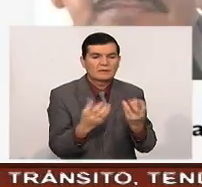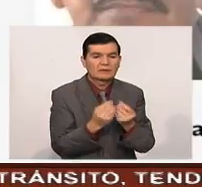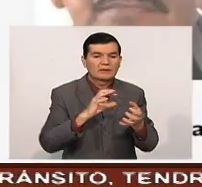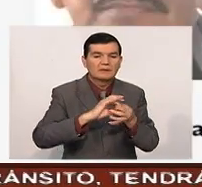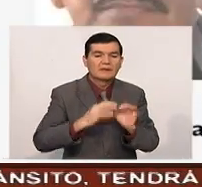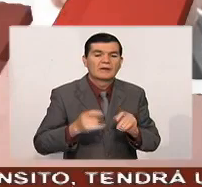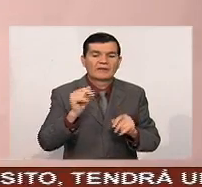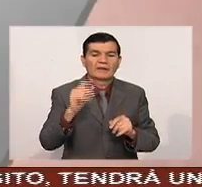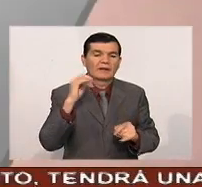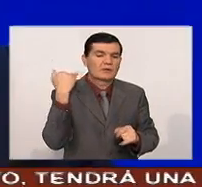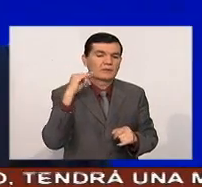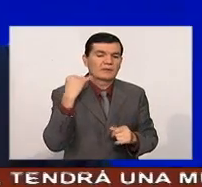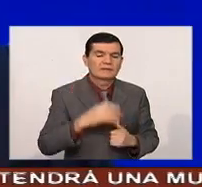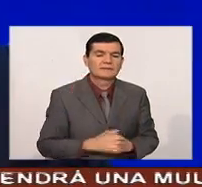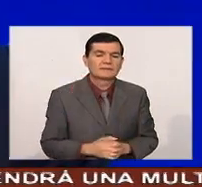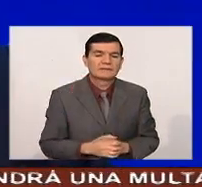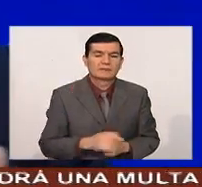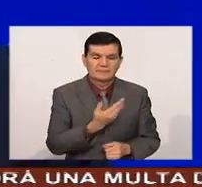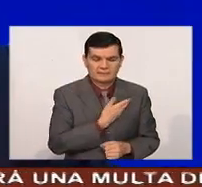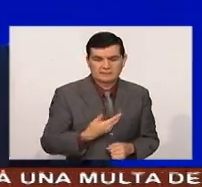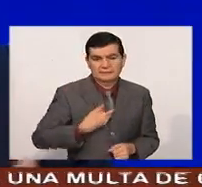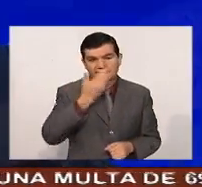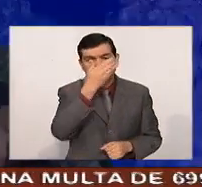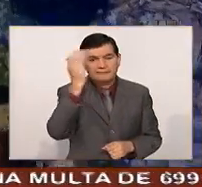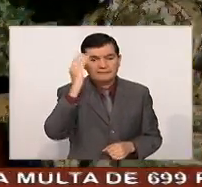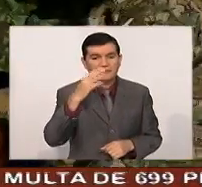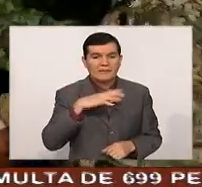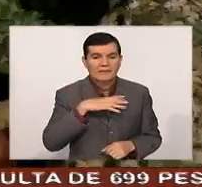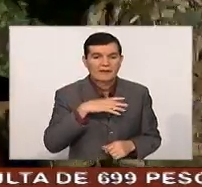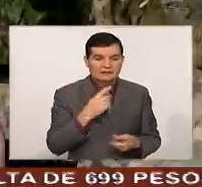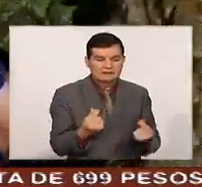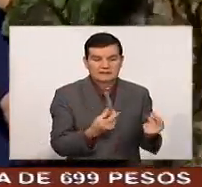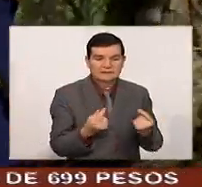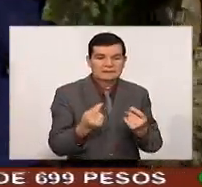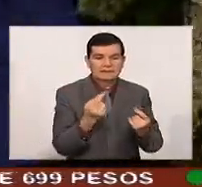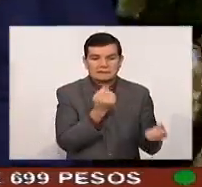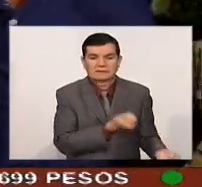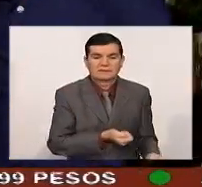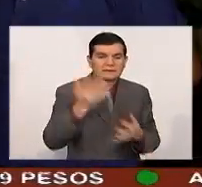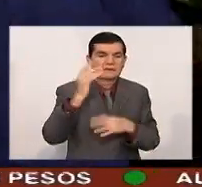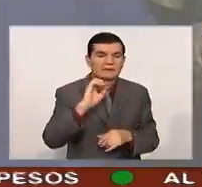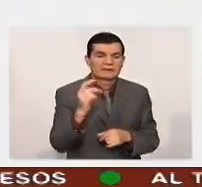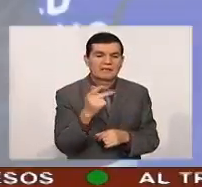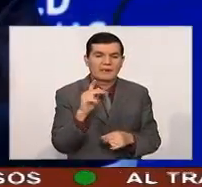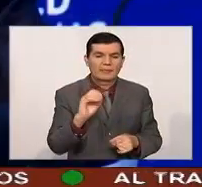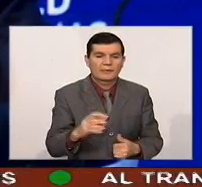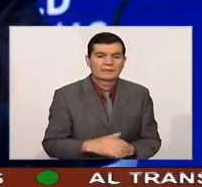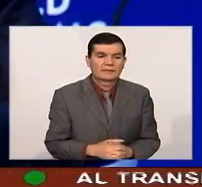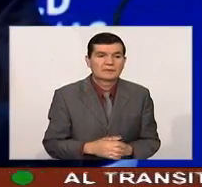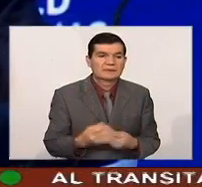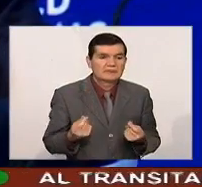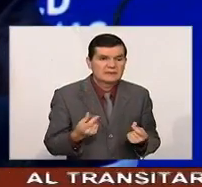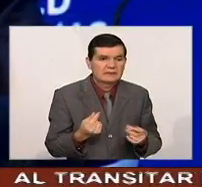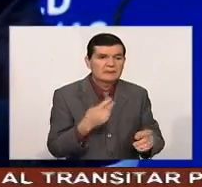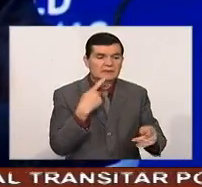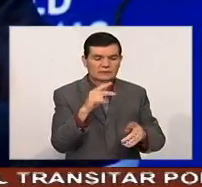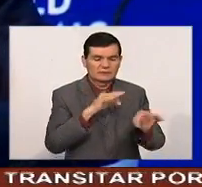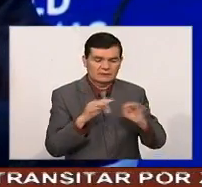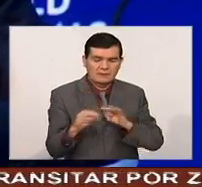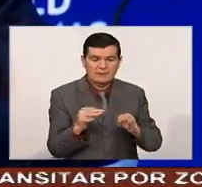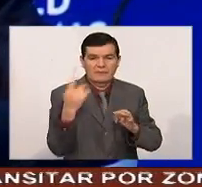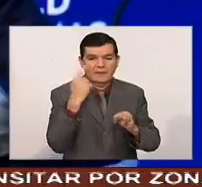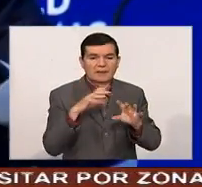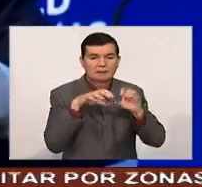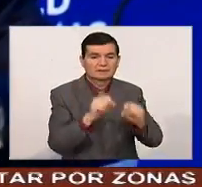con el caso Iguala. El presidente Enrique Peña Nieto pide agilizar la extradición del Chapo Guzmán. Acelerar su trabajo para